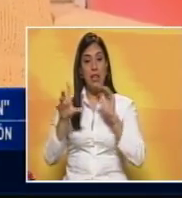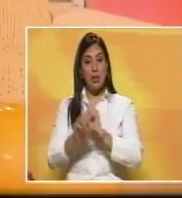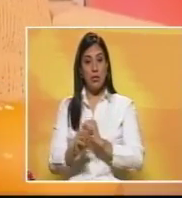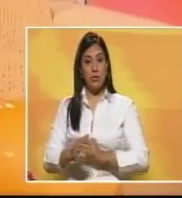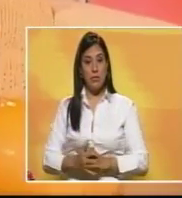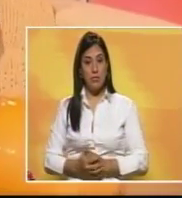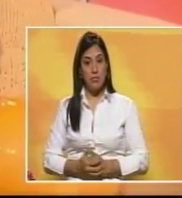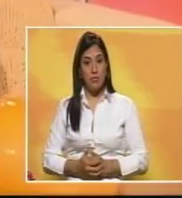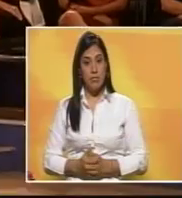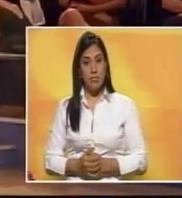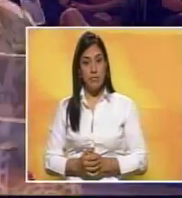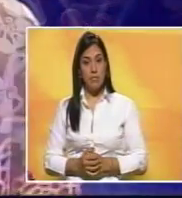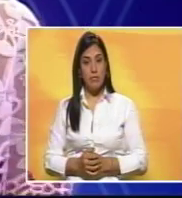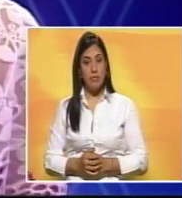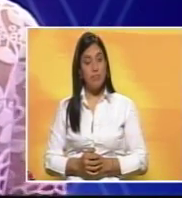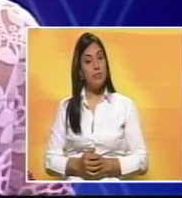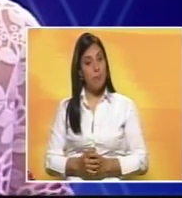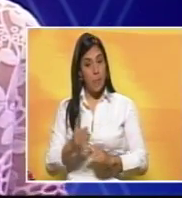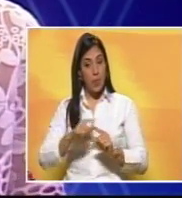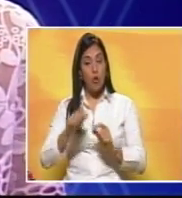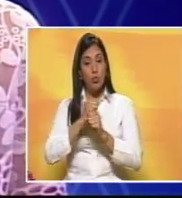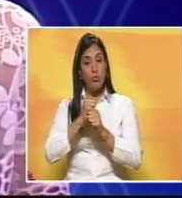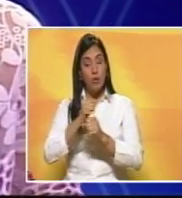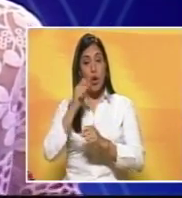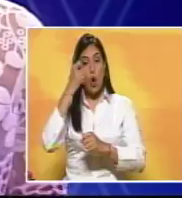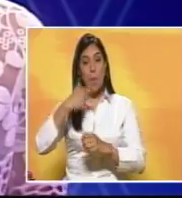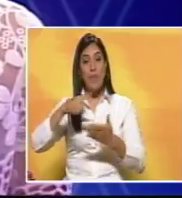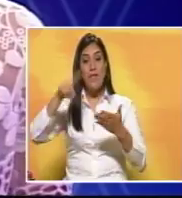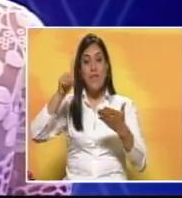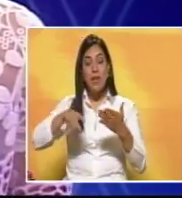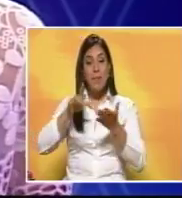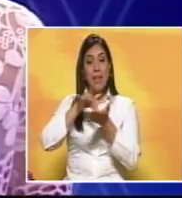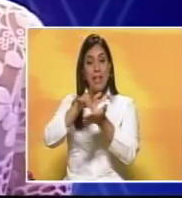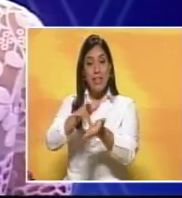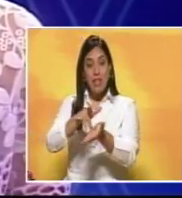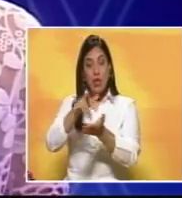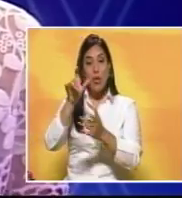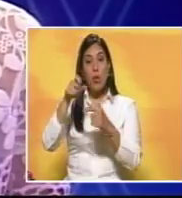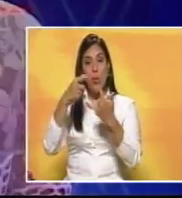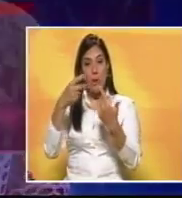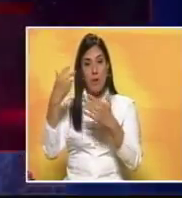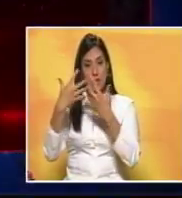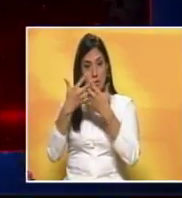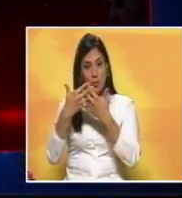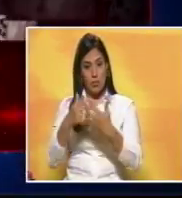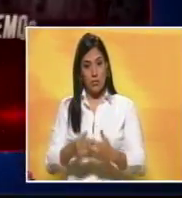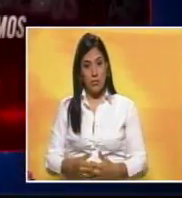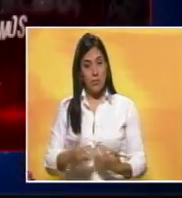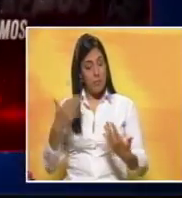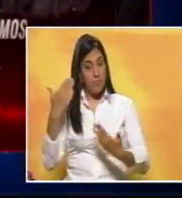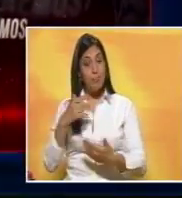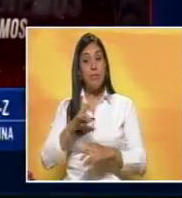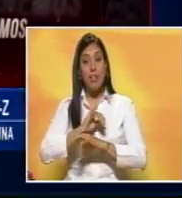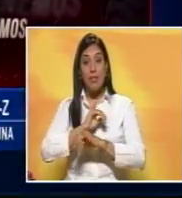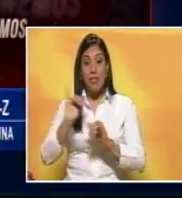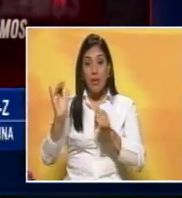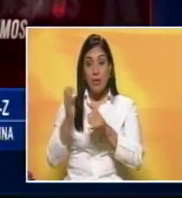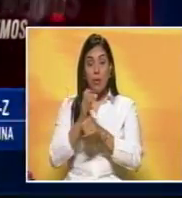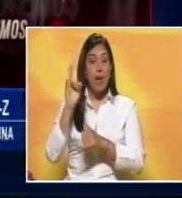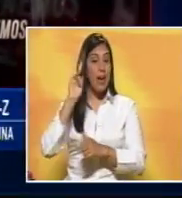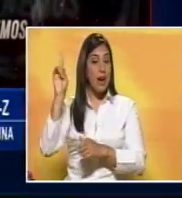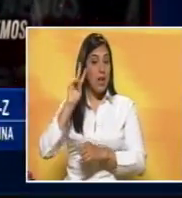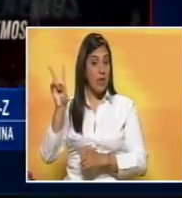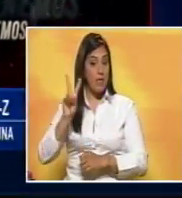noche. Y el Potro Álvarez firmó contrato con la disquera de Jay-Z, Roc Nation. Después de haber conquistado las